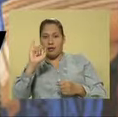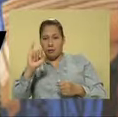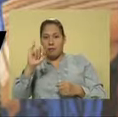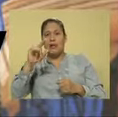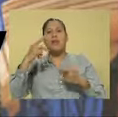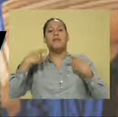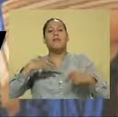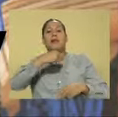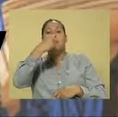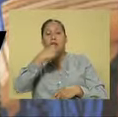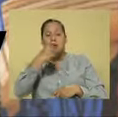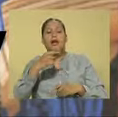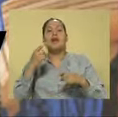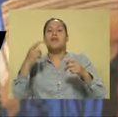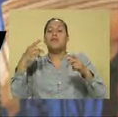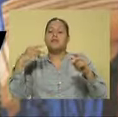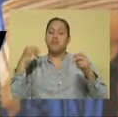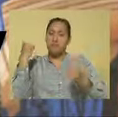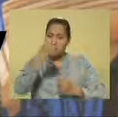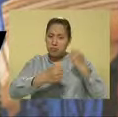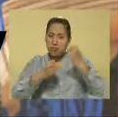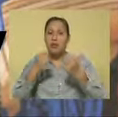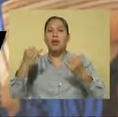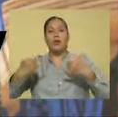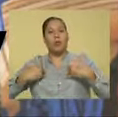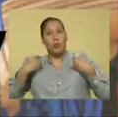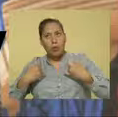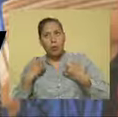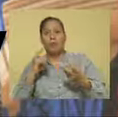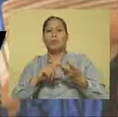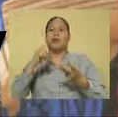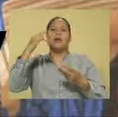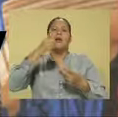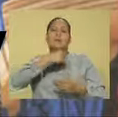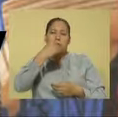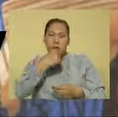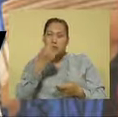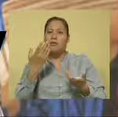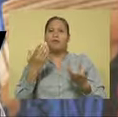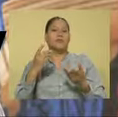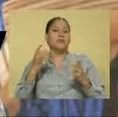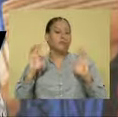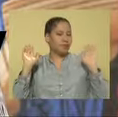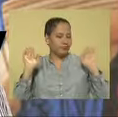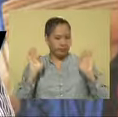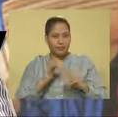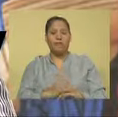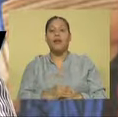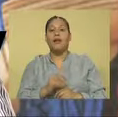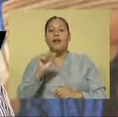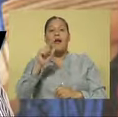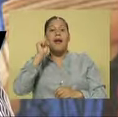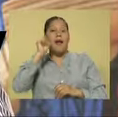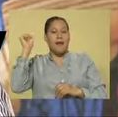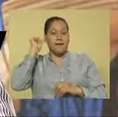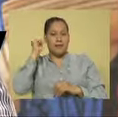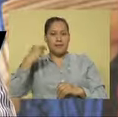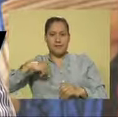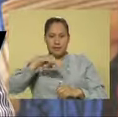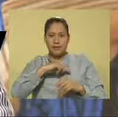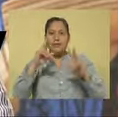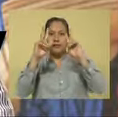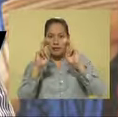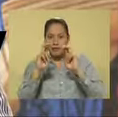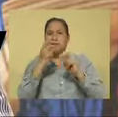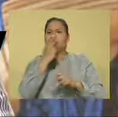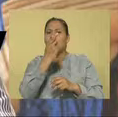de edad Víctimas de violencia adolescentes este adultos mayores en fin ayer estábamos hablando nos